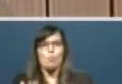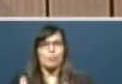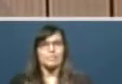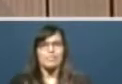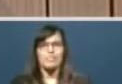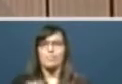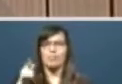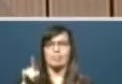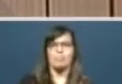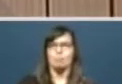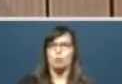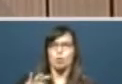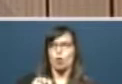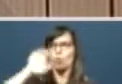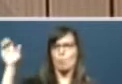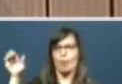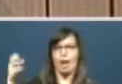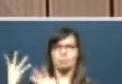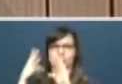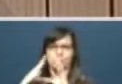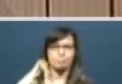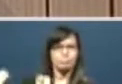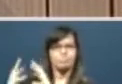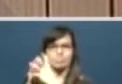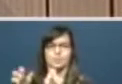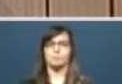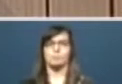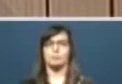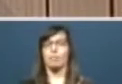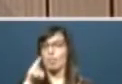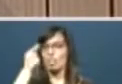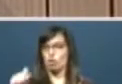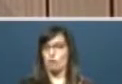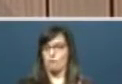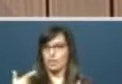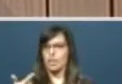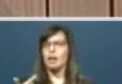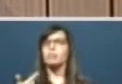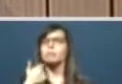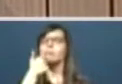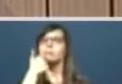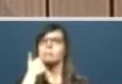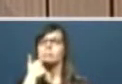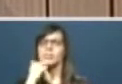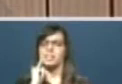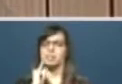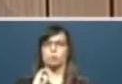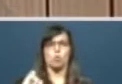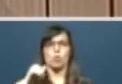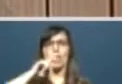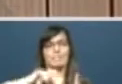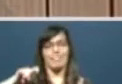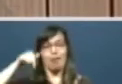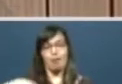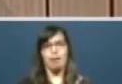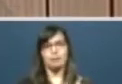europa según datos oficiales del instituto nacional de estadística contabilidad regional castilla y león' ha